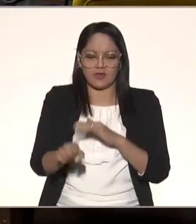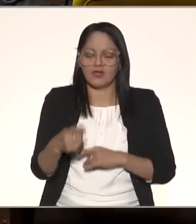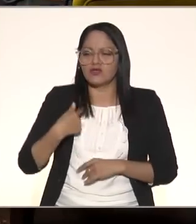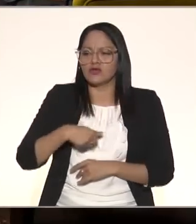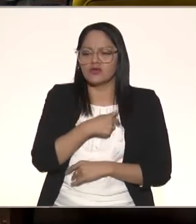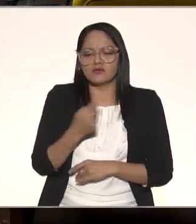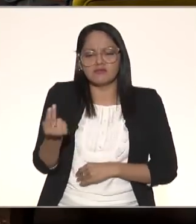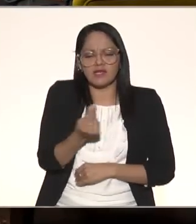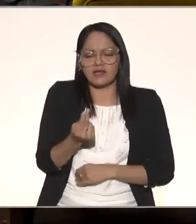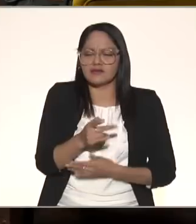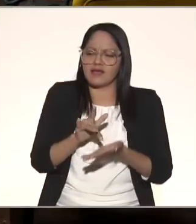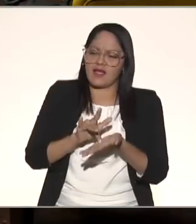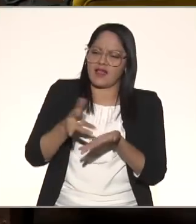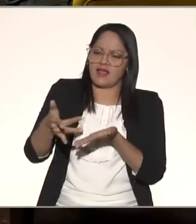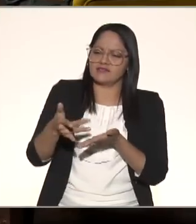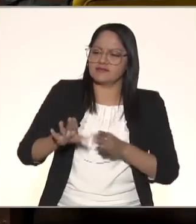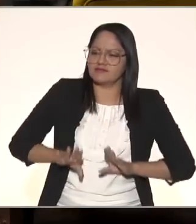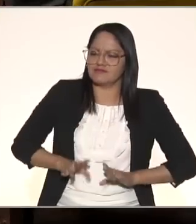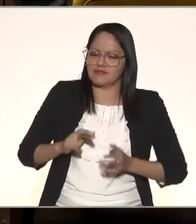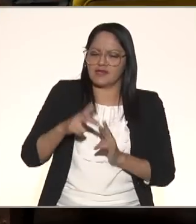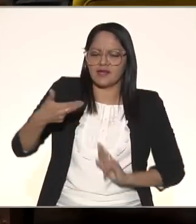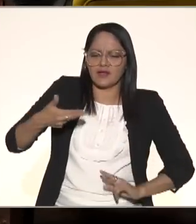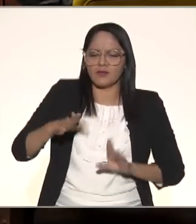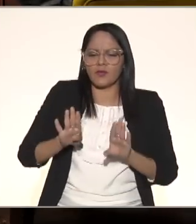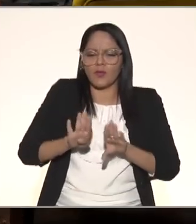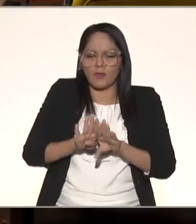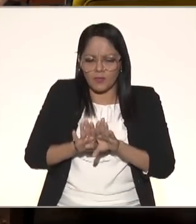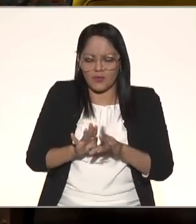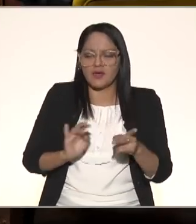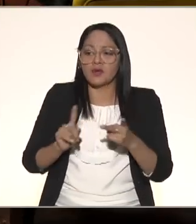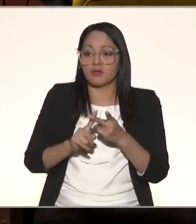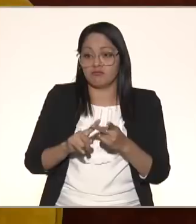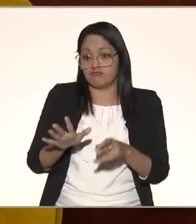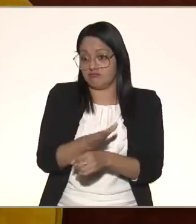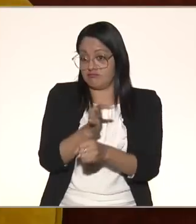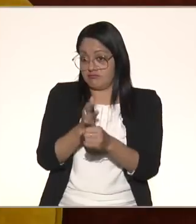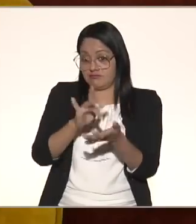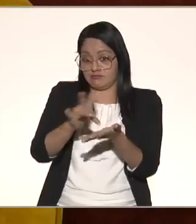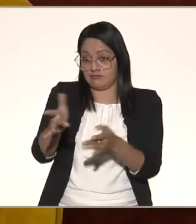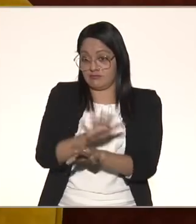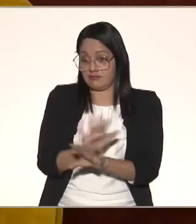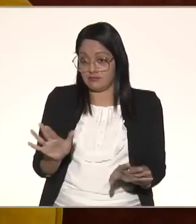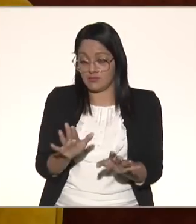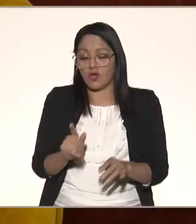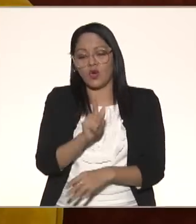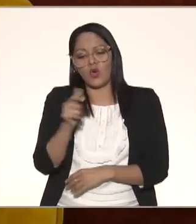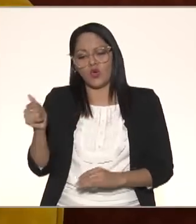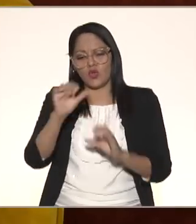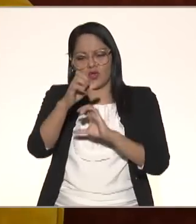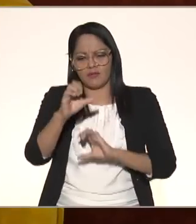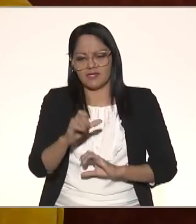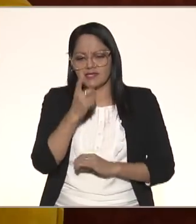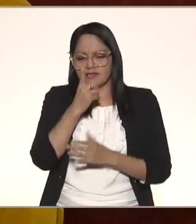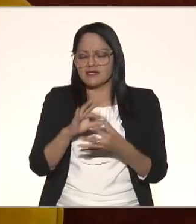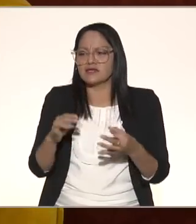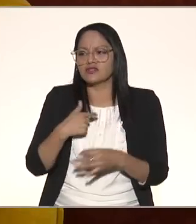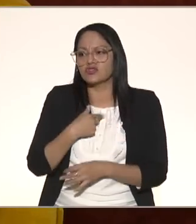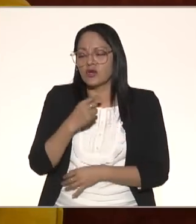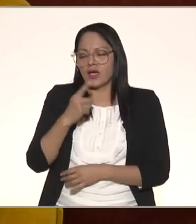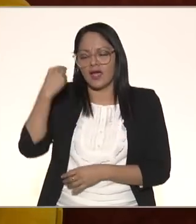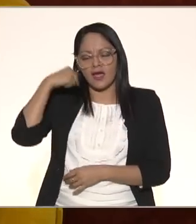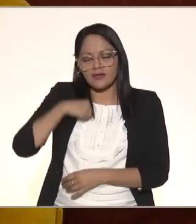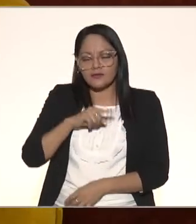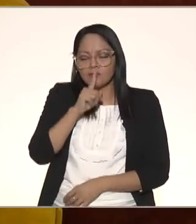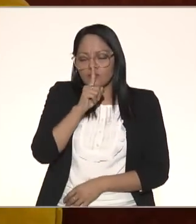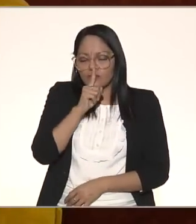agradecer en la relación de pareja y de qué manera? ¿Es suficiente con decir gracias? Llegó otro comentario donde decía yo agradezco en silencio siento que